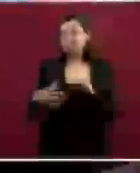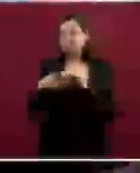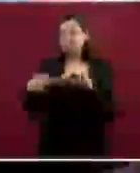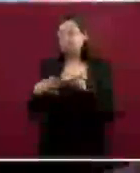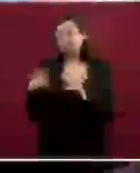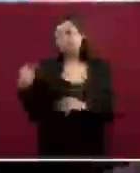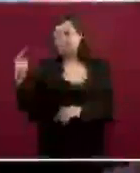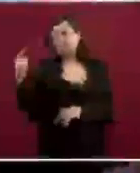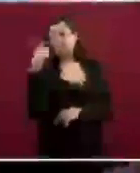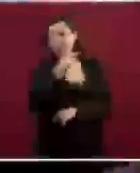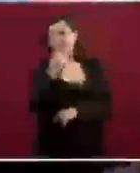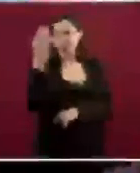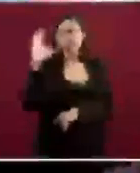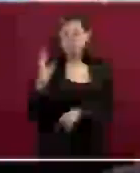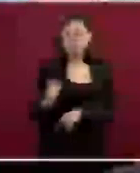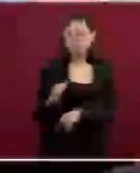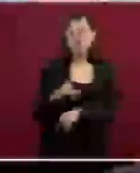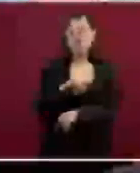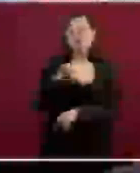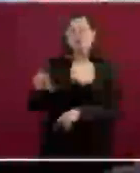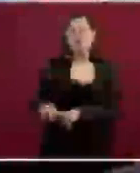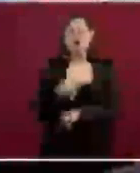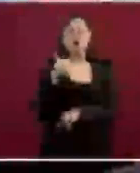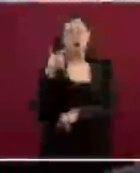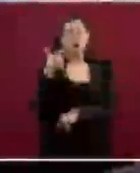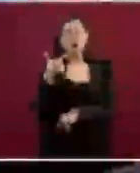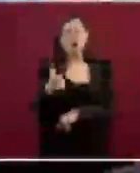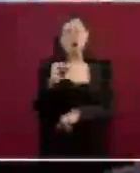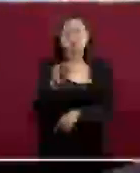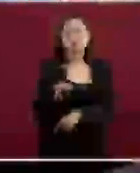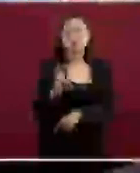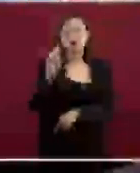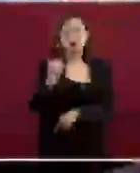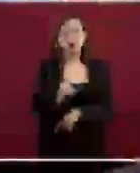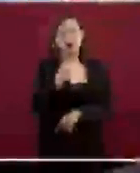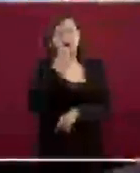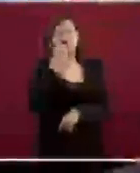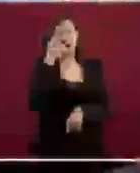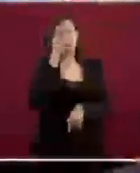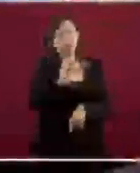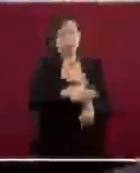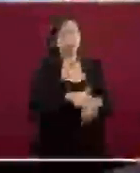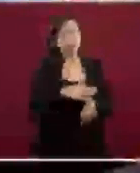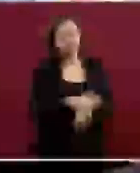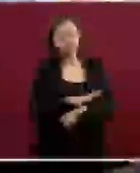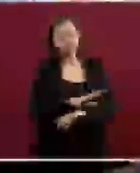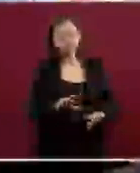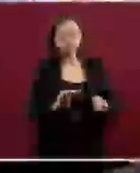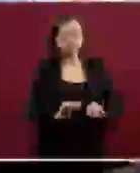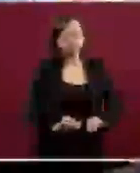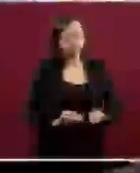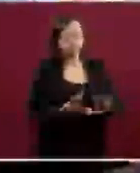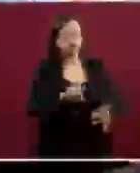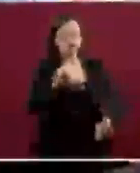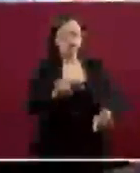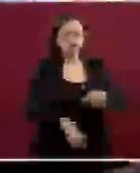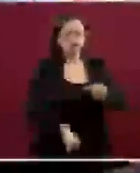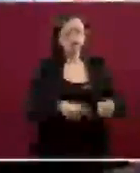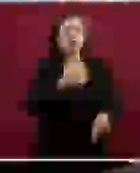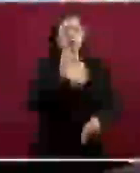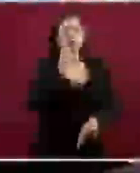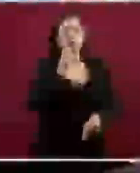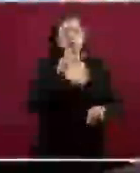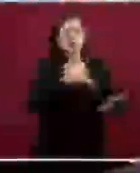en culiacán y a las 1949 se ordena la cancelación de la operación en el retiro de las tropas